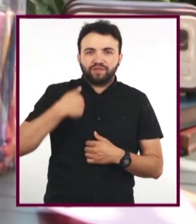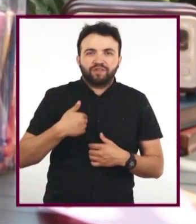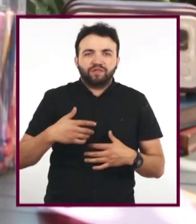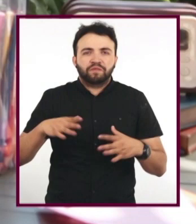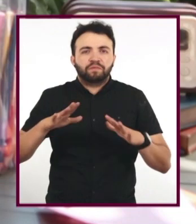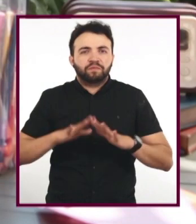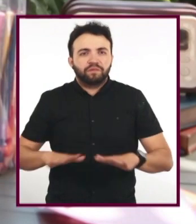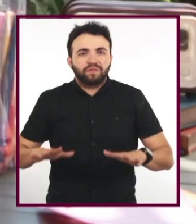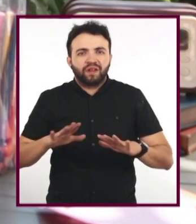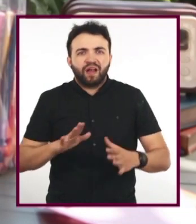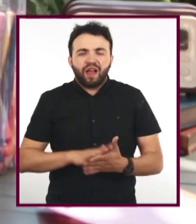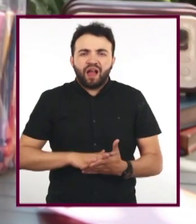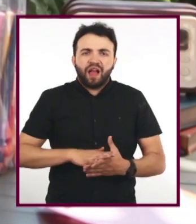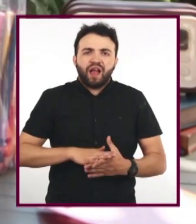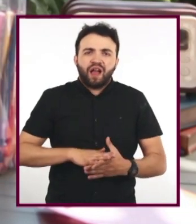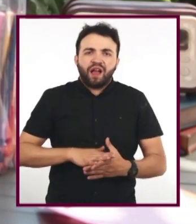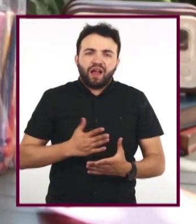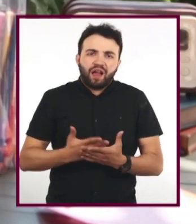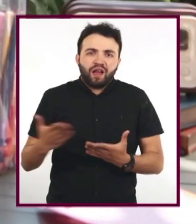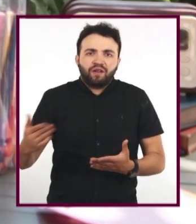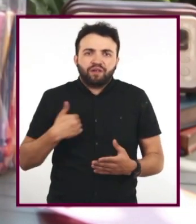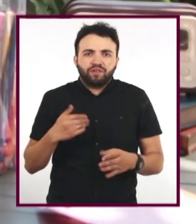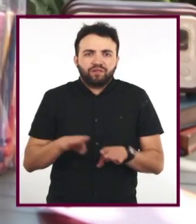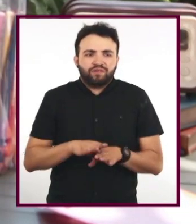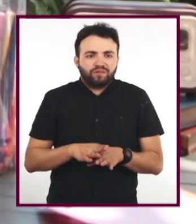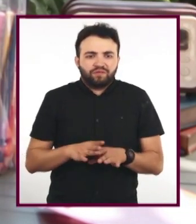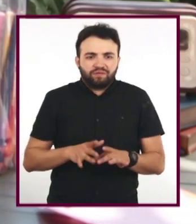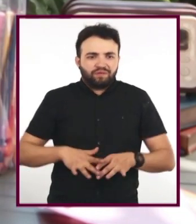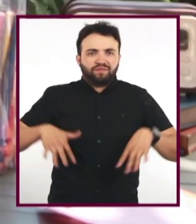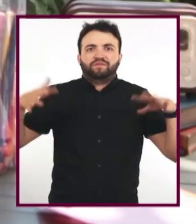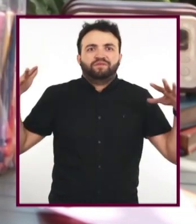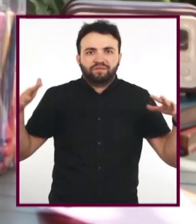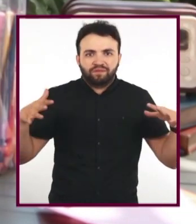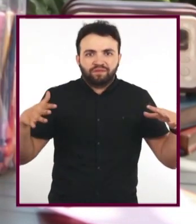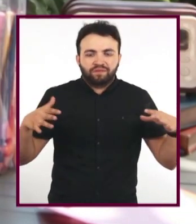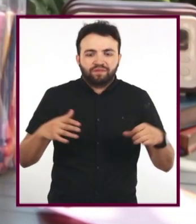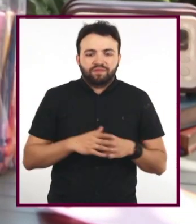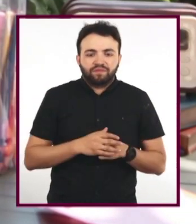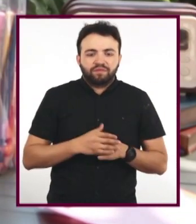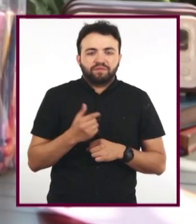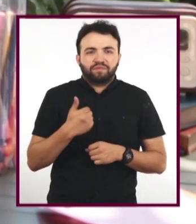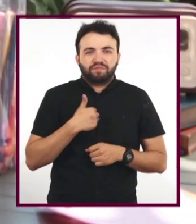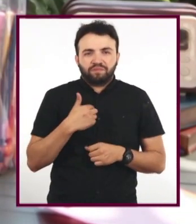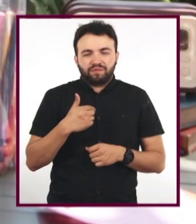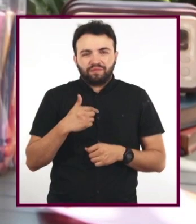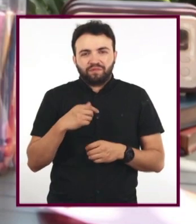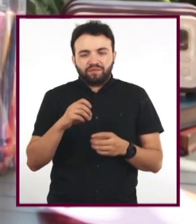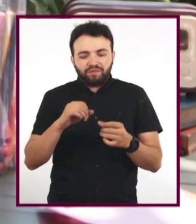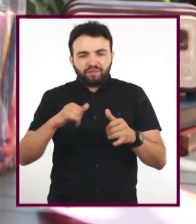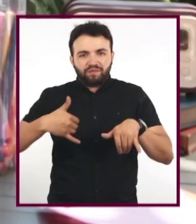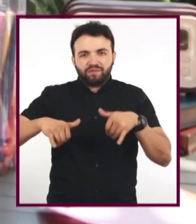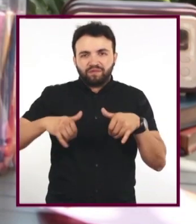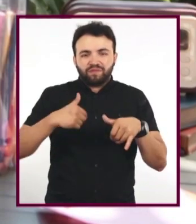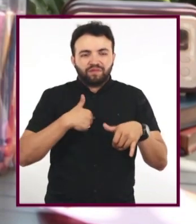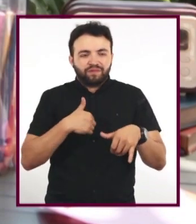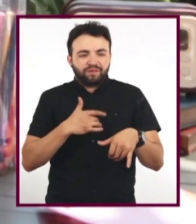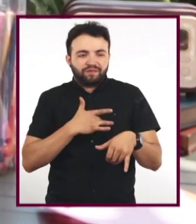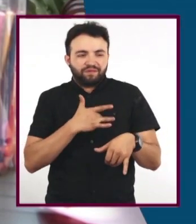Me dan lástima mis muñecas sin que nadie juegue con ellas. A lo mejor un día de estos las saco para que vivan conmigo la